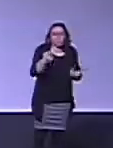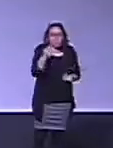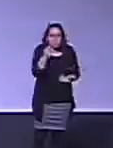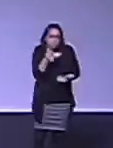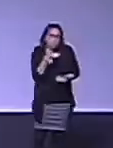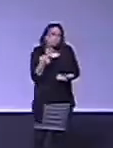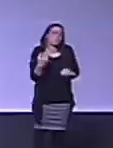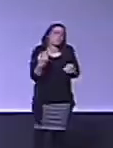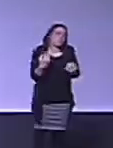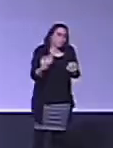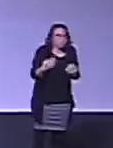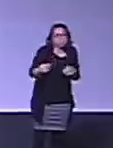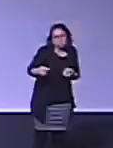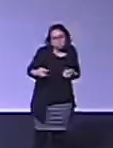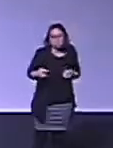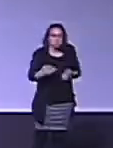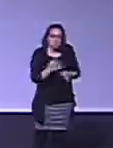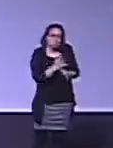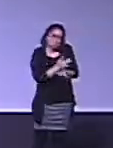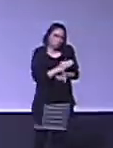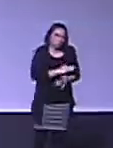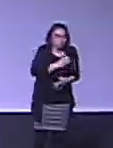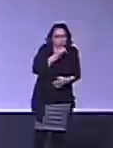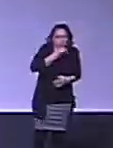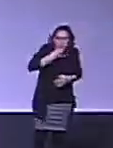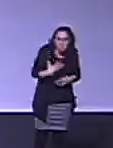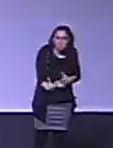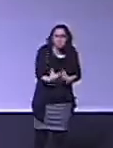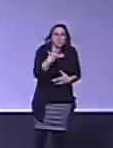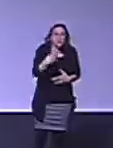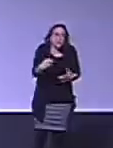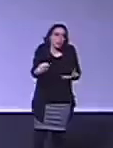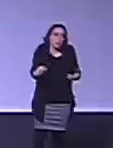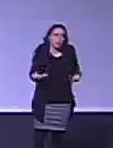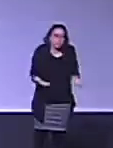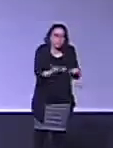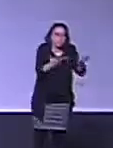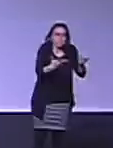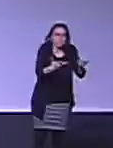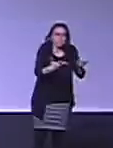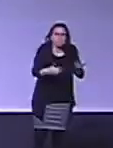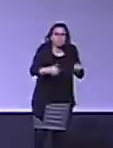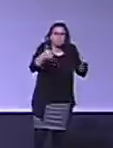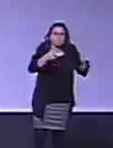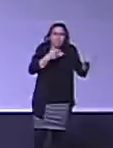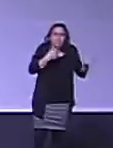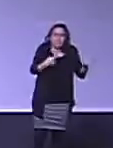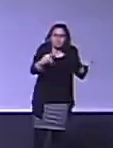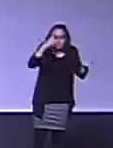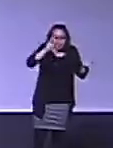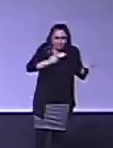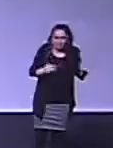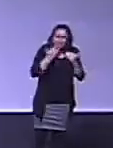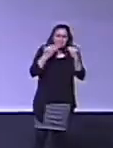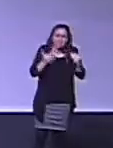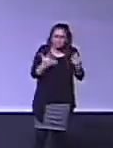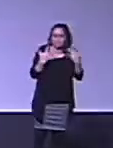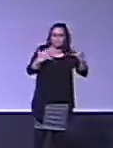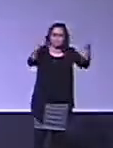be. Eta haber ba, eta gehi oztak izan esan. Eskarrik asko, zozkoatik.